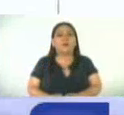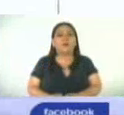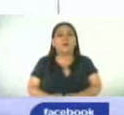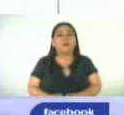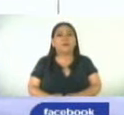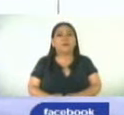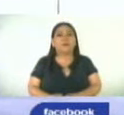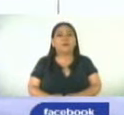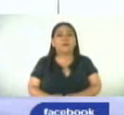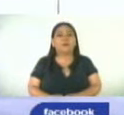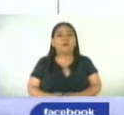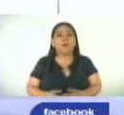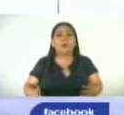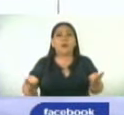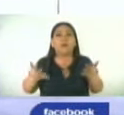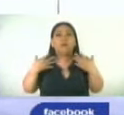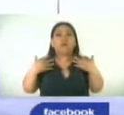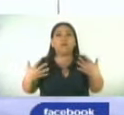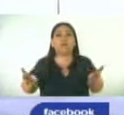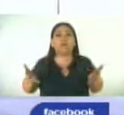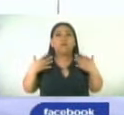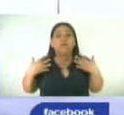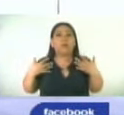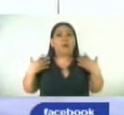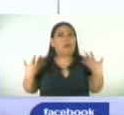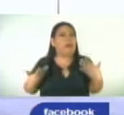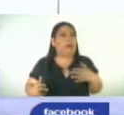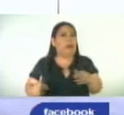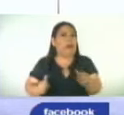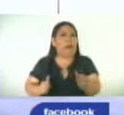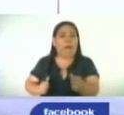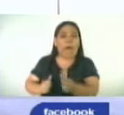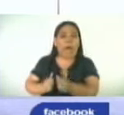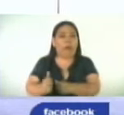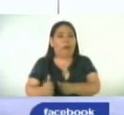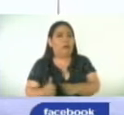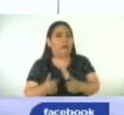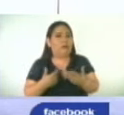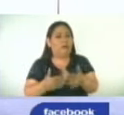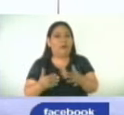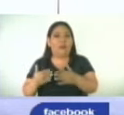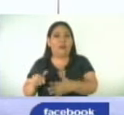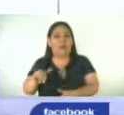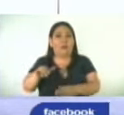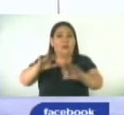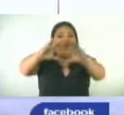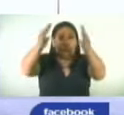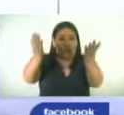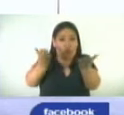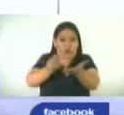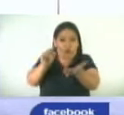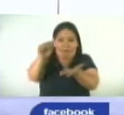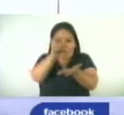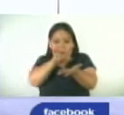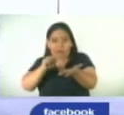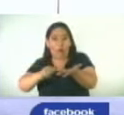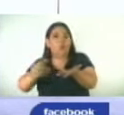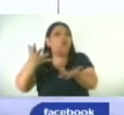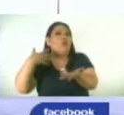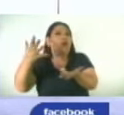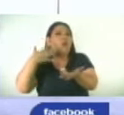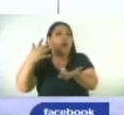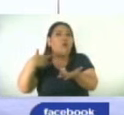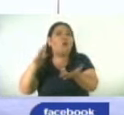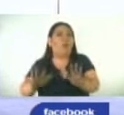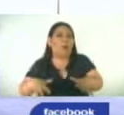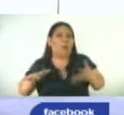Y una ola de calor estableció nuevos récords de temperatura que afectó a varias regiones del mundo. Este fenómeno es impulsado, obviamente, por el